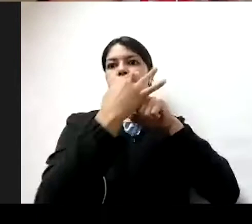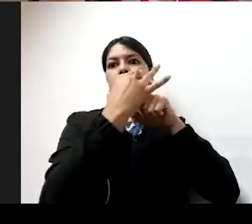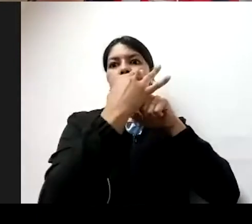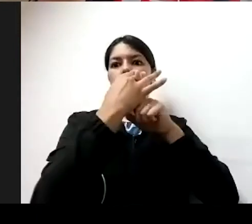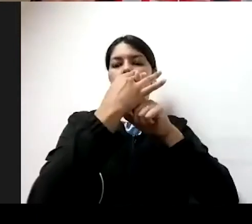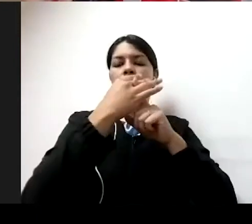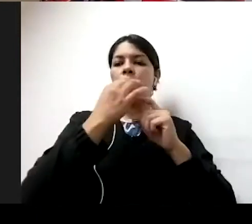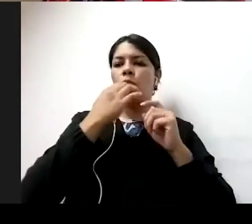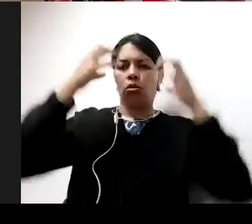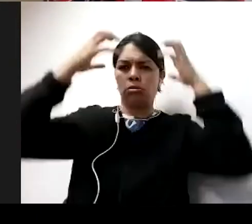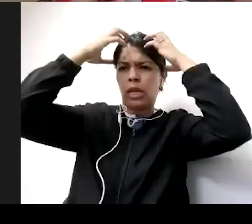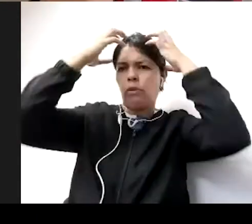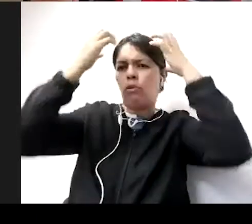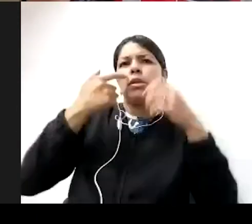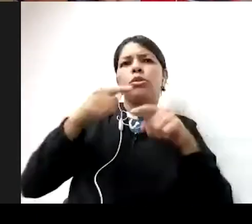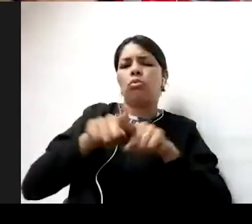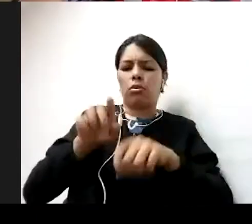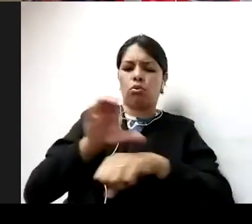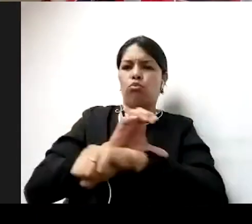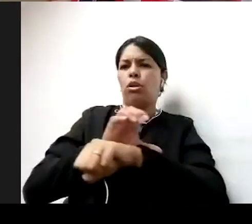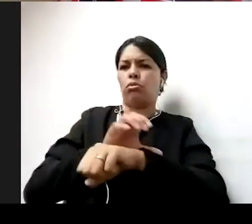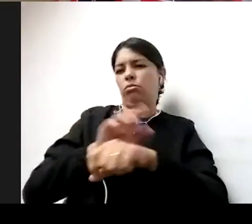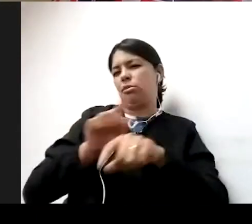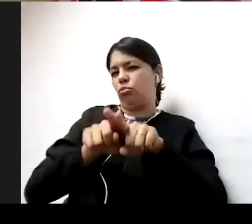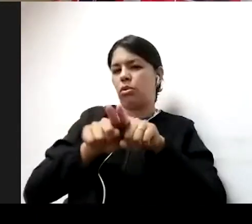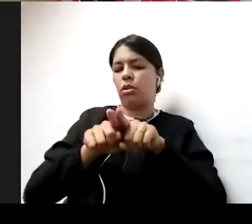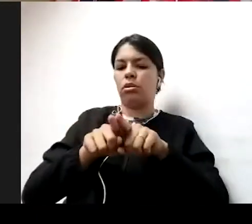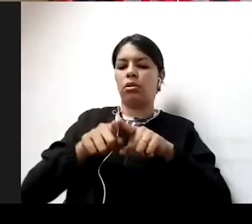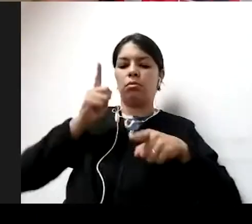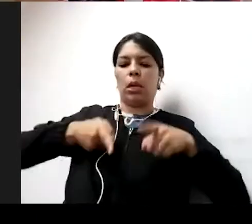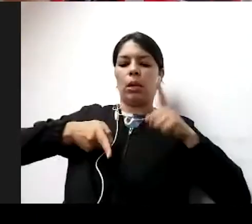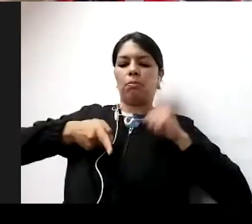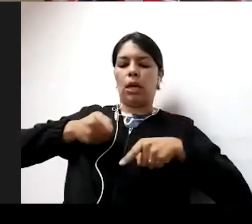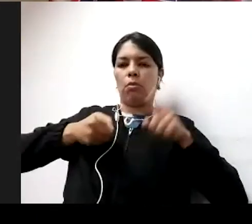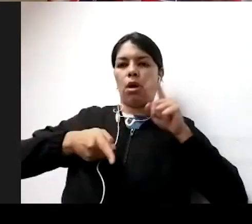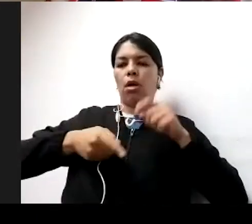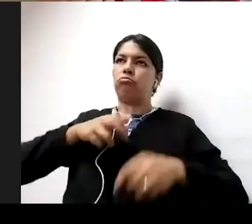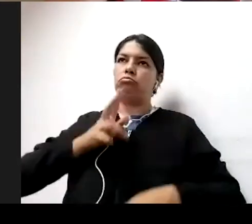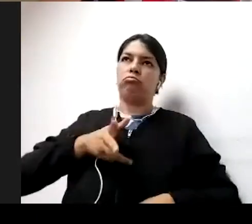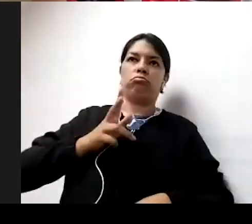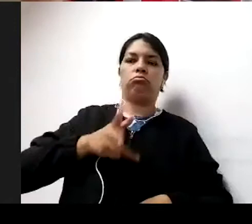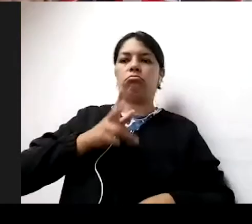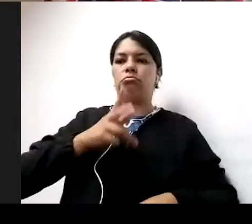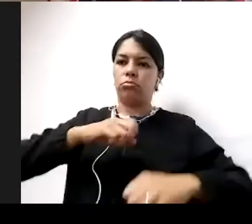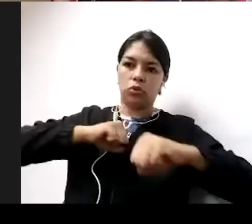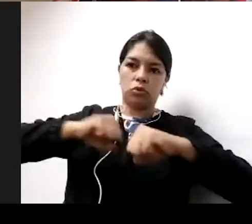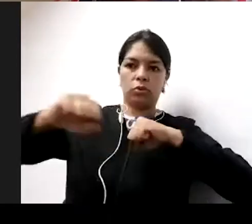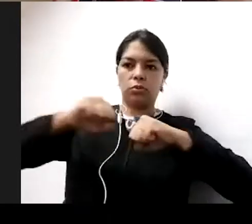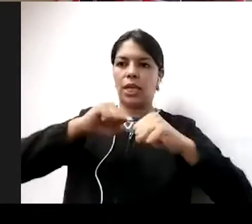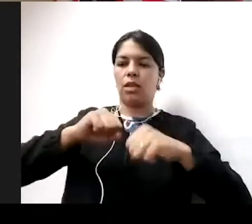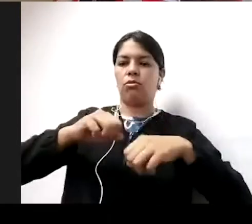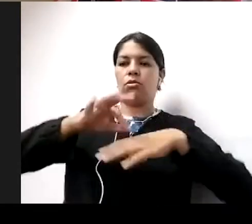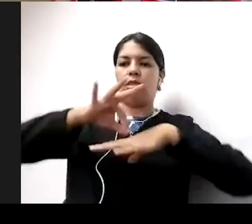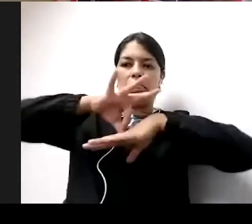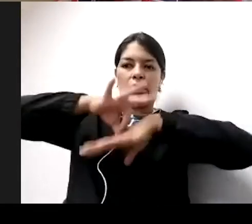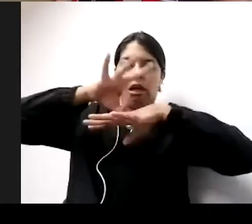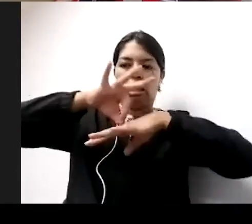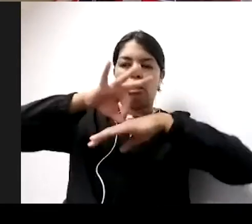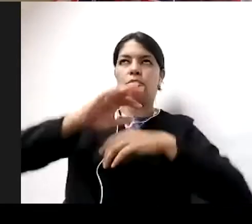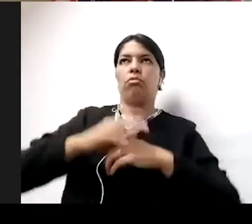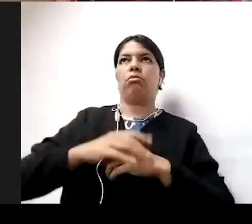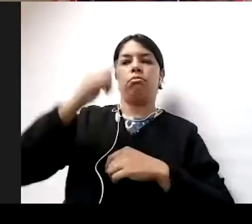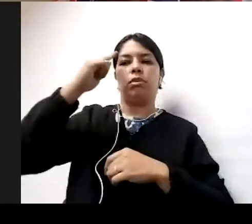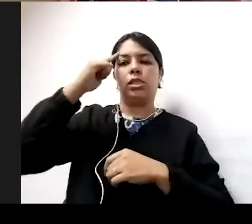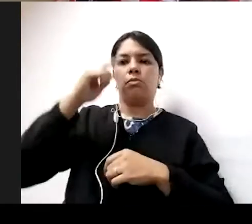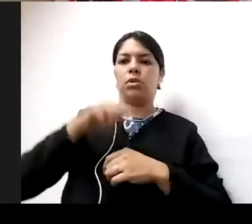funciona. Controlan los nervios, los impulsos que van a los músculos, el movimiento, el pensamiento, el equilibrio,